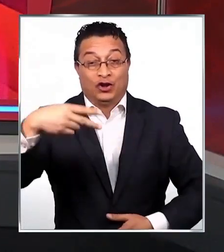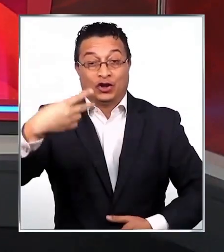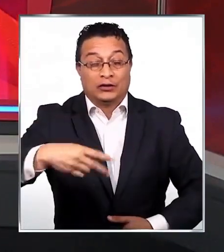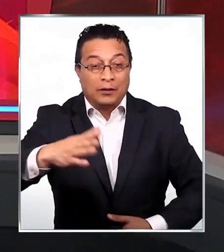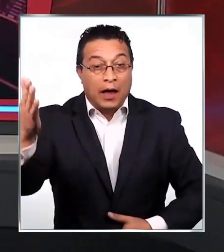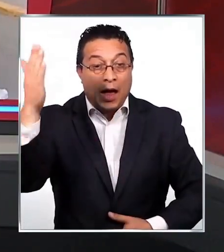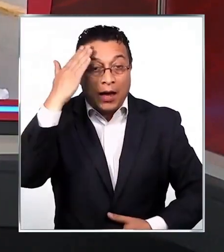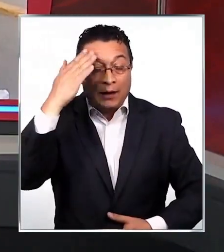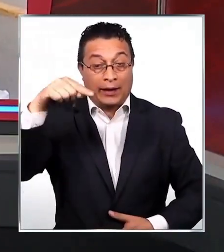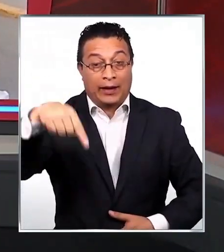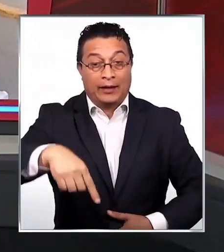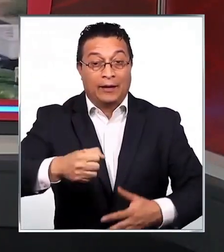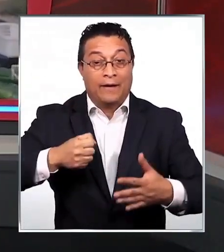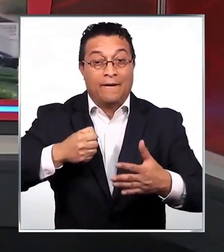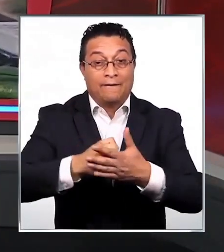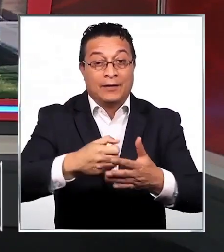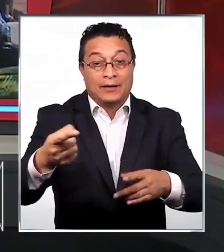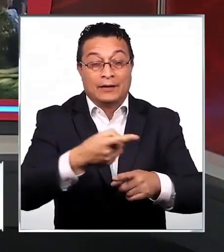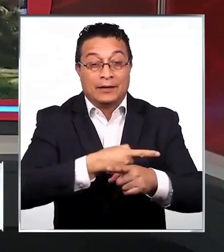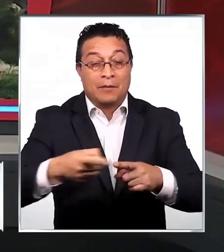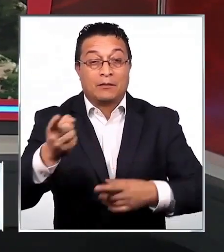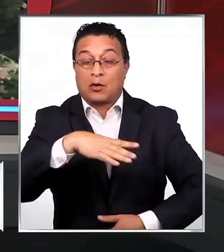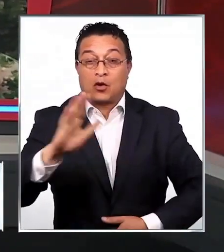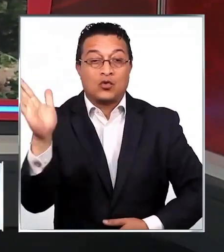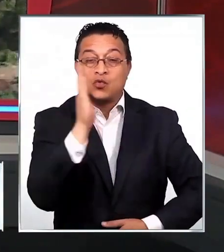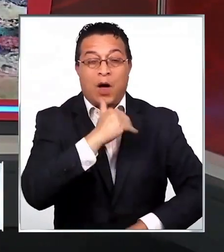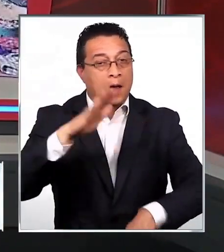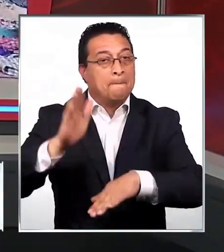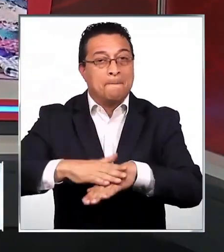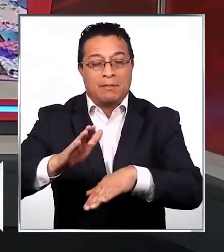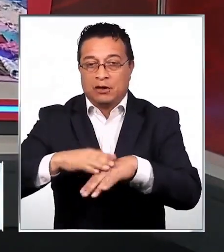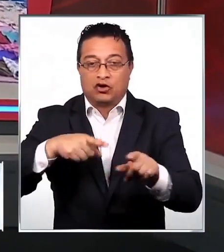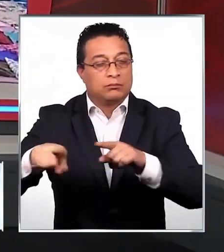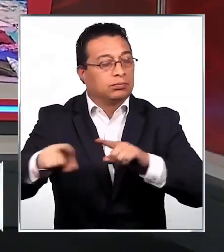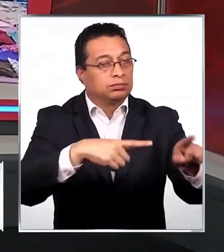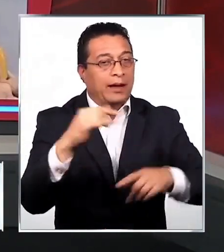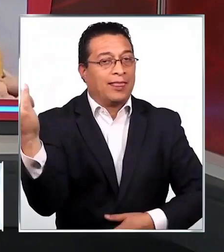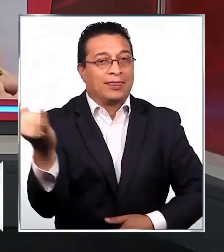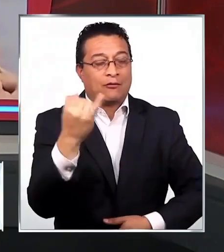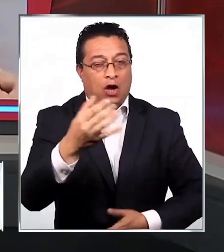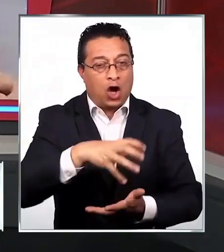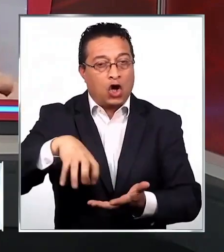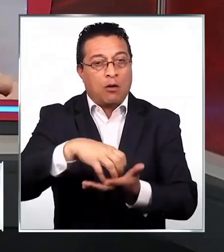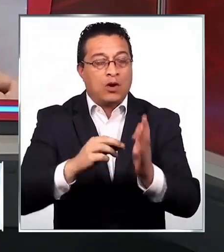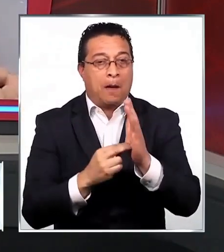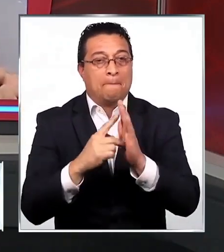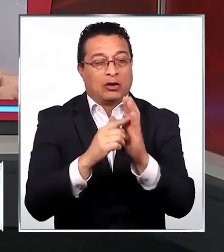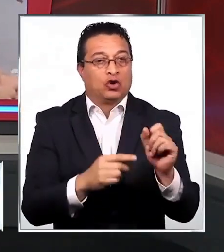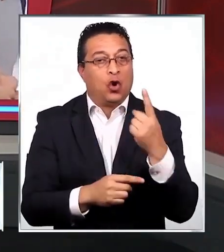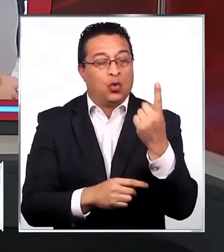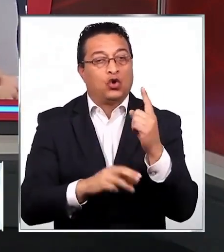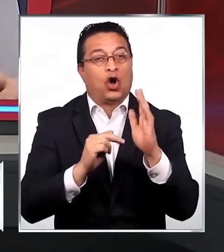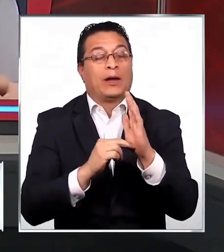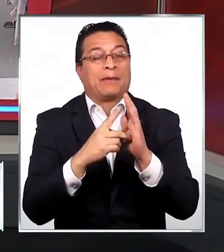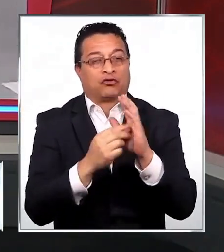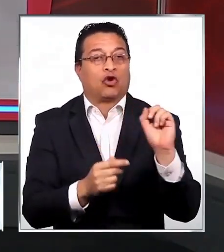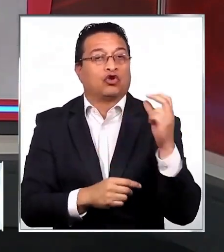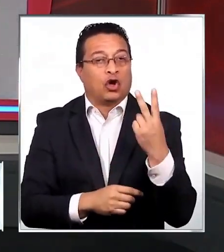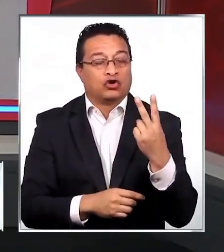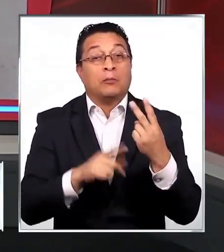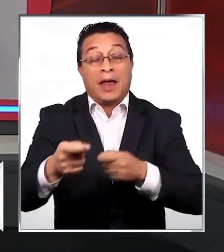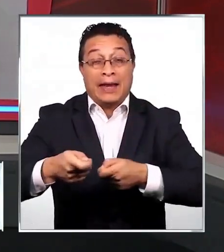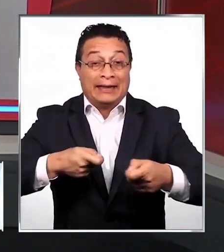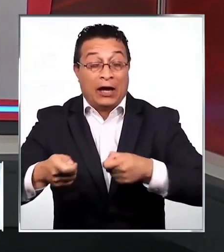recuerden este fin de semana no habrá permisos de desplazamiento individual en las comunas en cuarentena y transición por lo tanto los